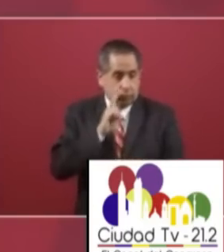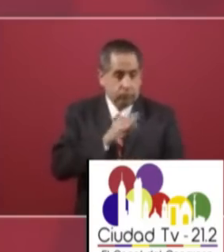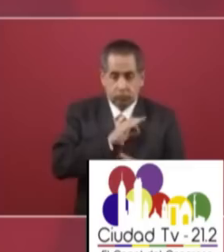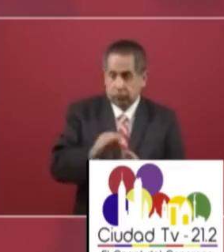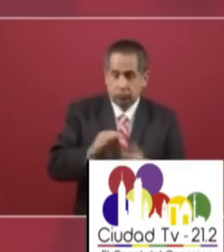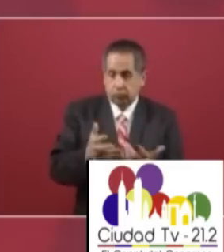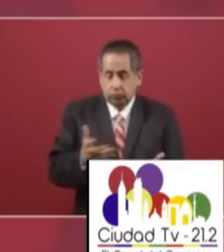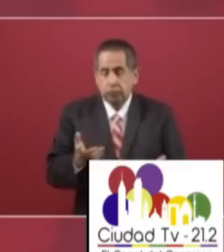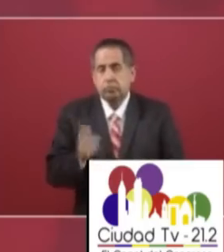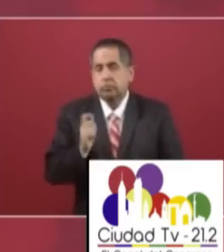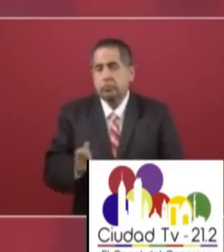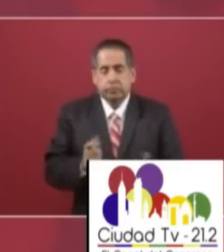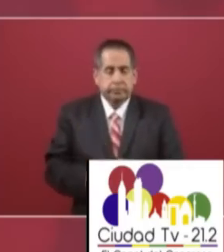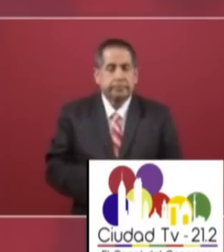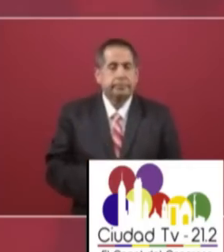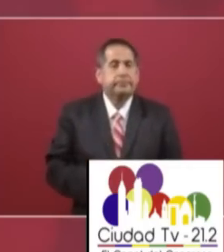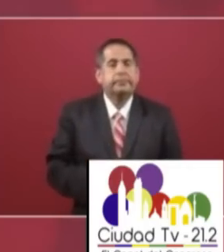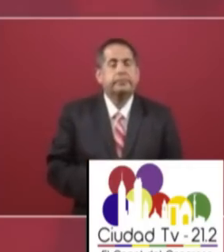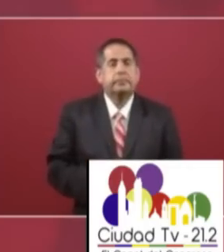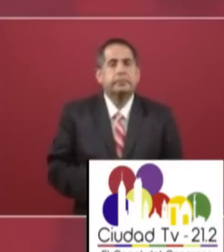hacer